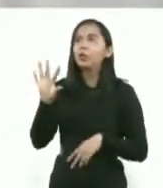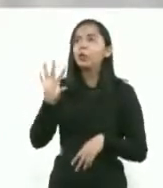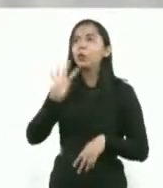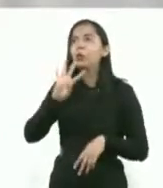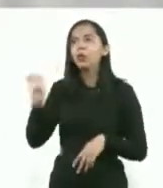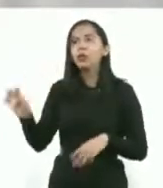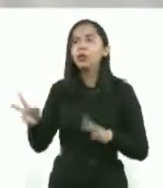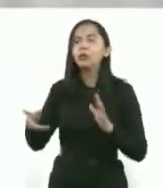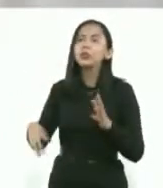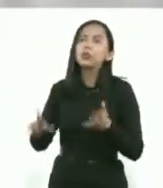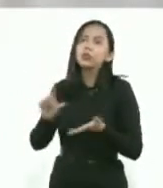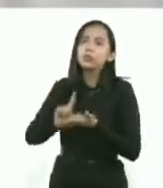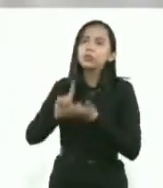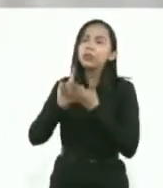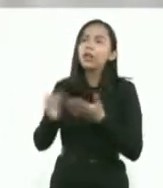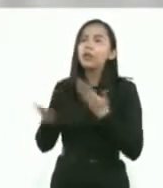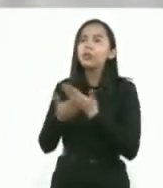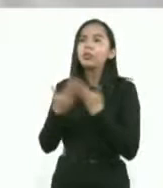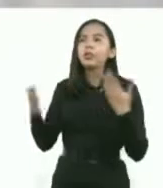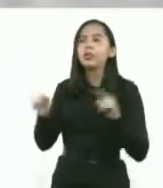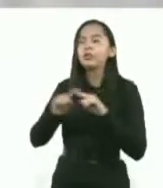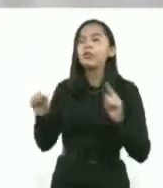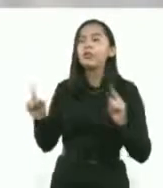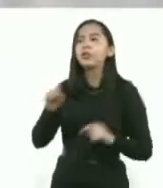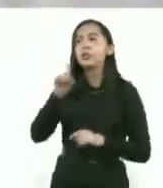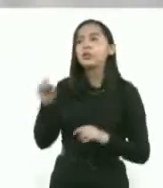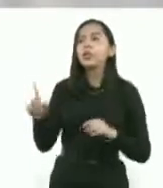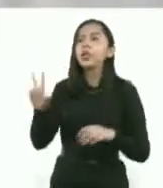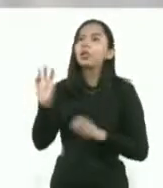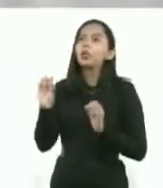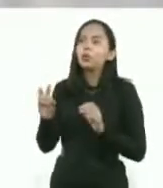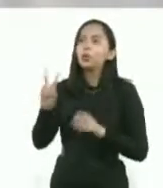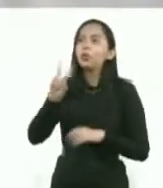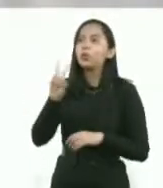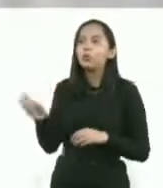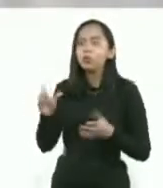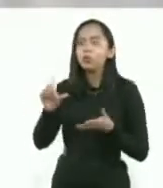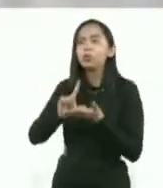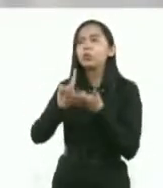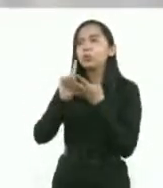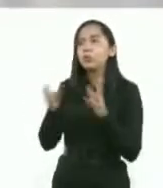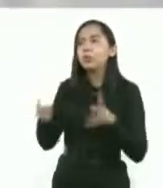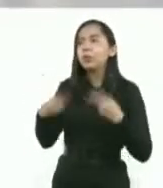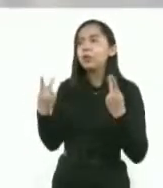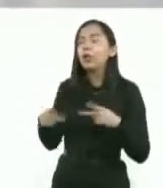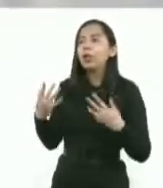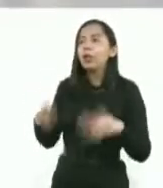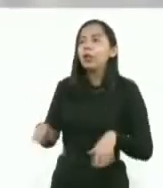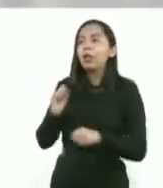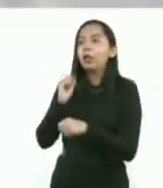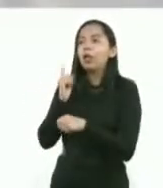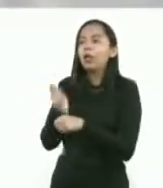venden 20 o 100 o 200, dicen, ah, caray, tengo que ajustarme porque se están dando